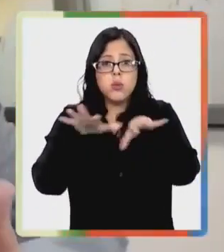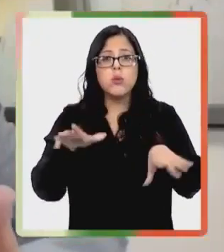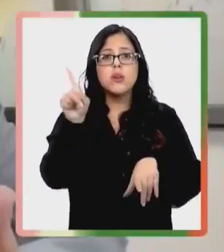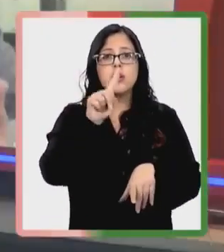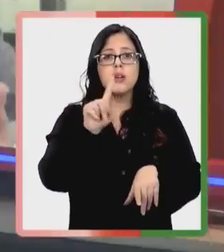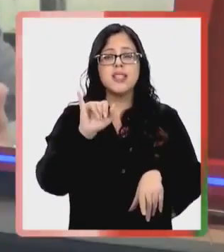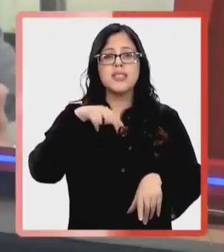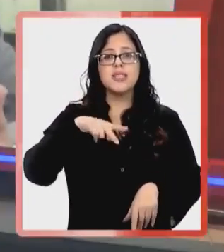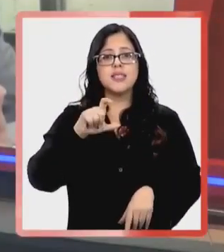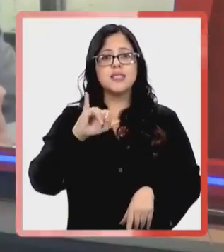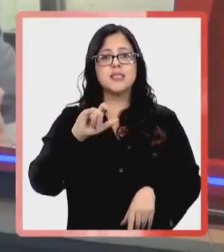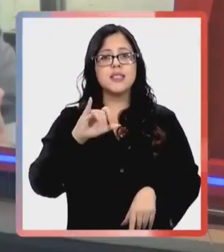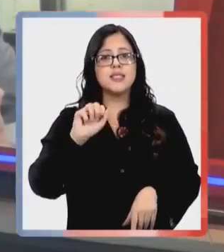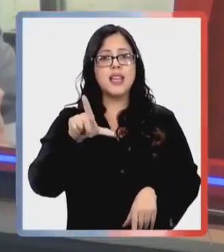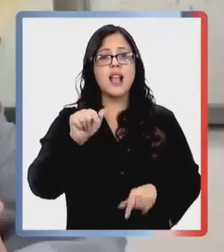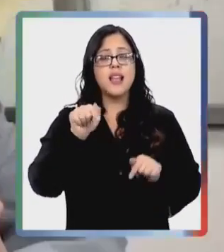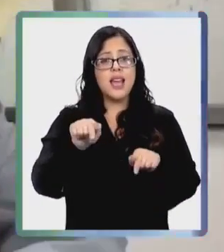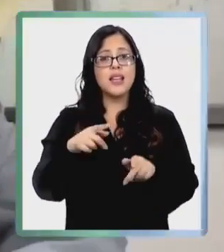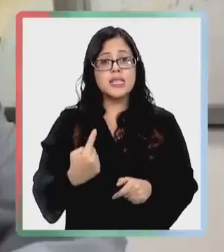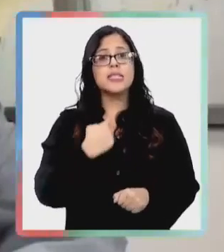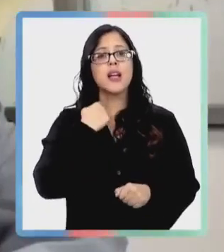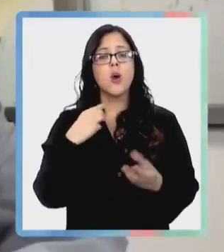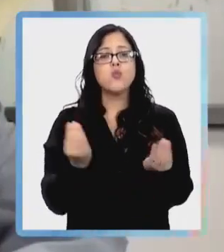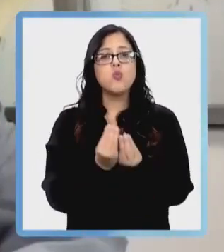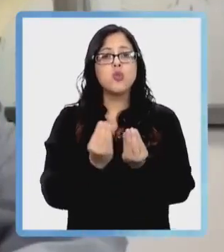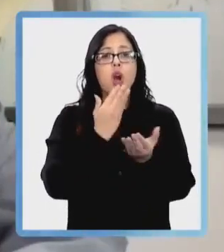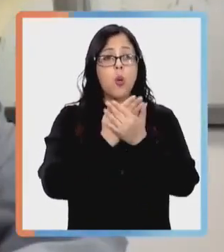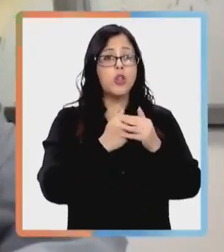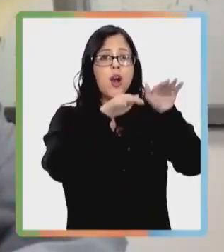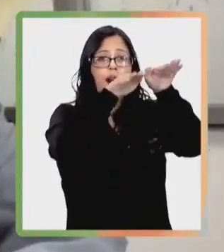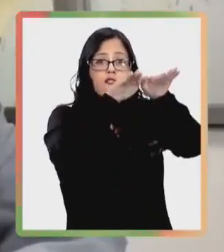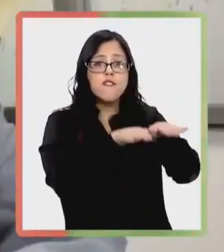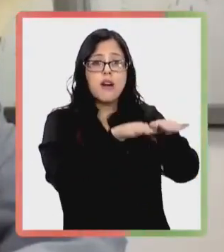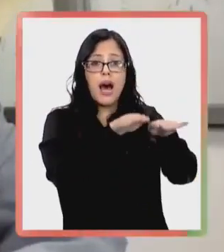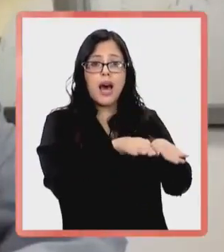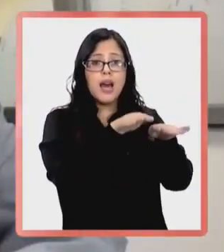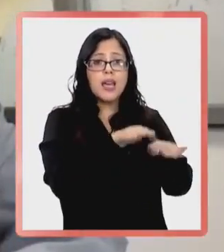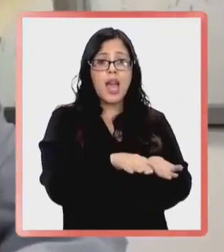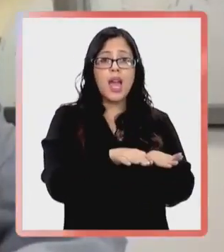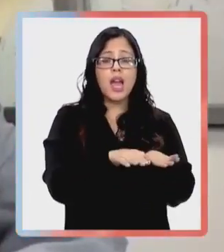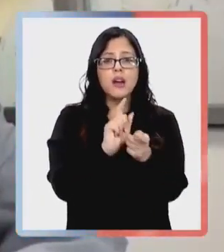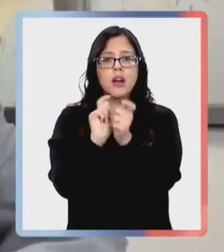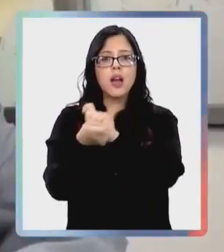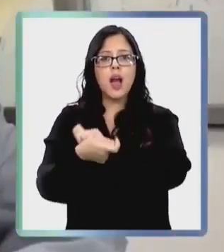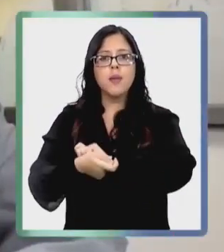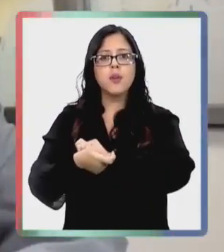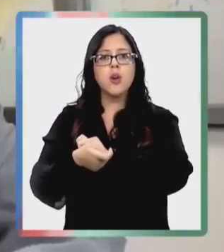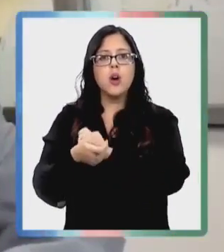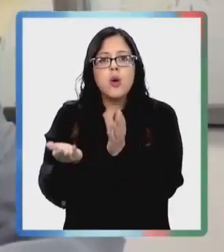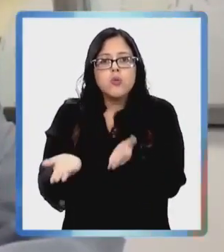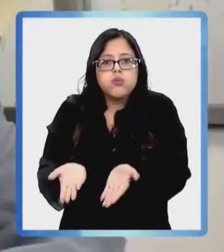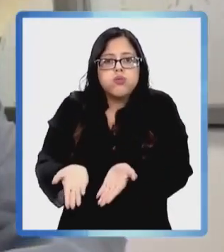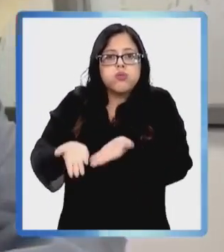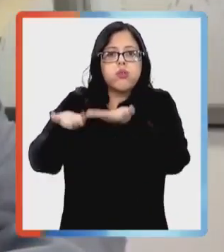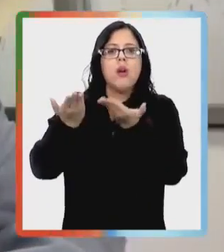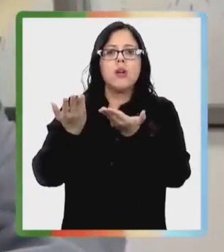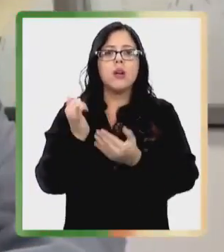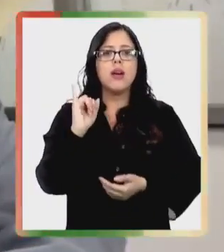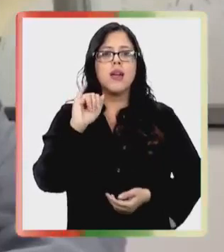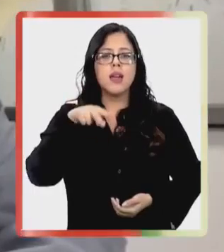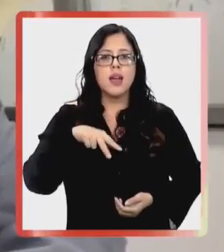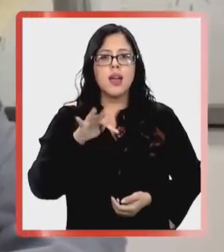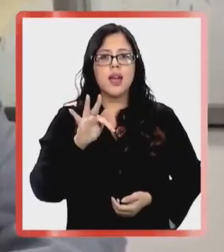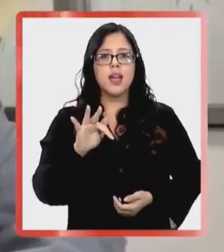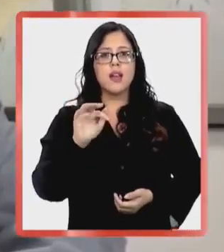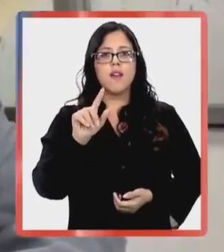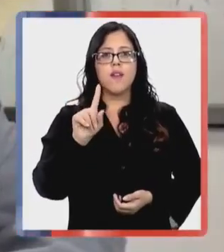una oleada de sincicial y está atacando muy fuertemente. Cuando baje el sincicial, va a comenzar a aumentar la influenza